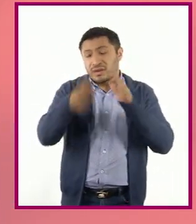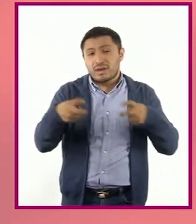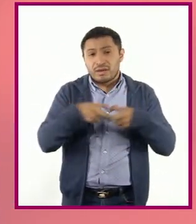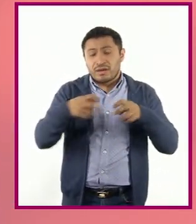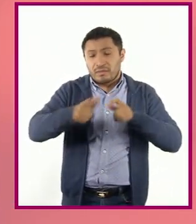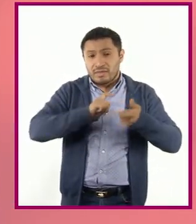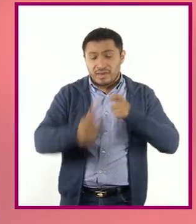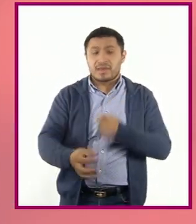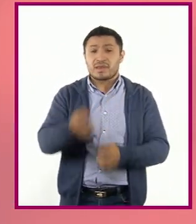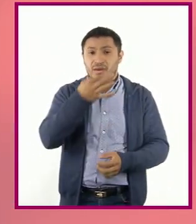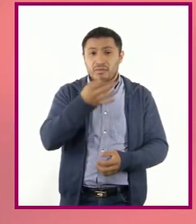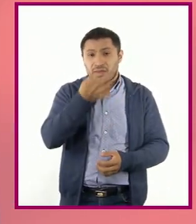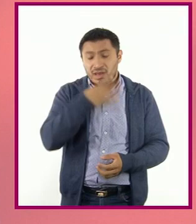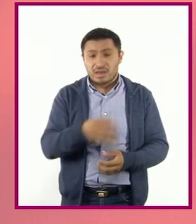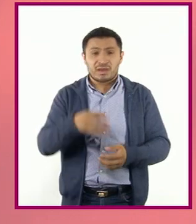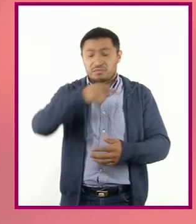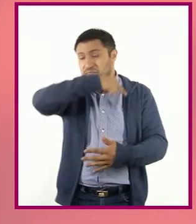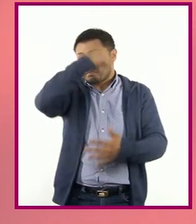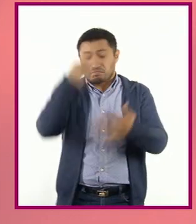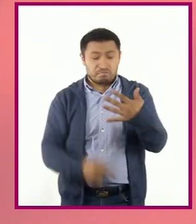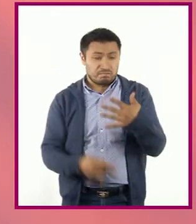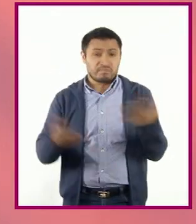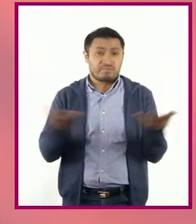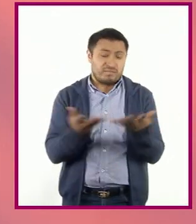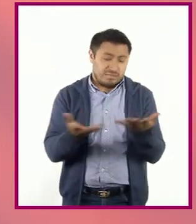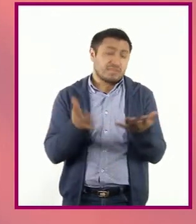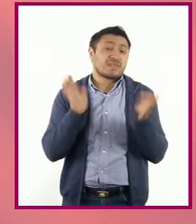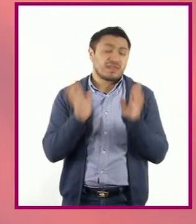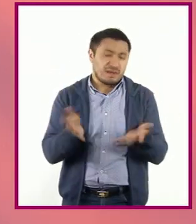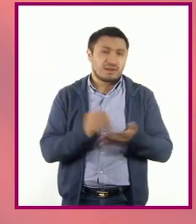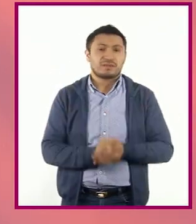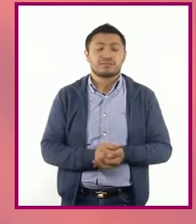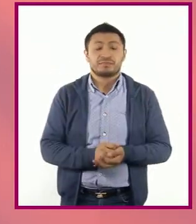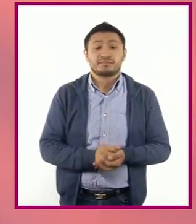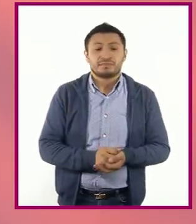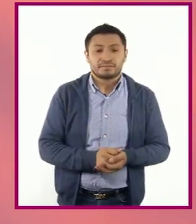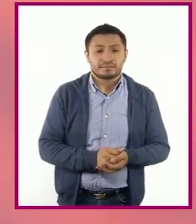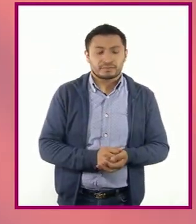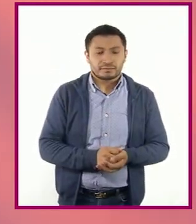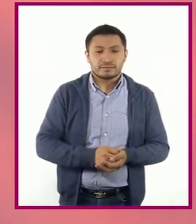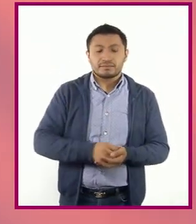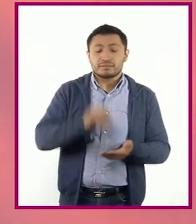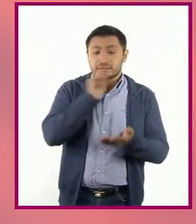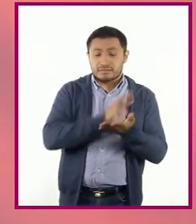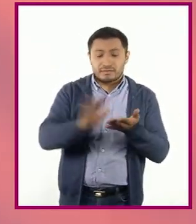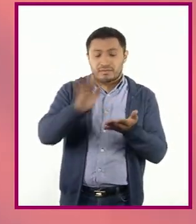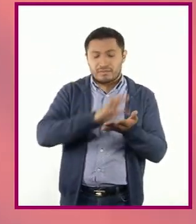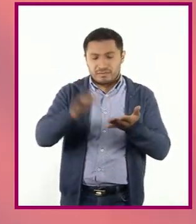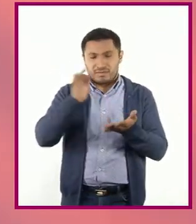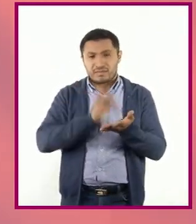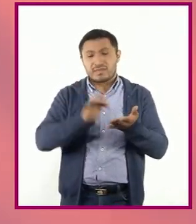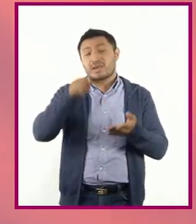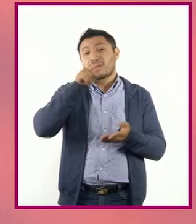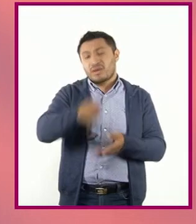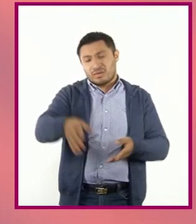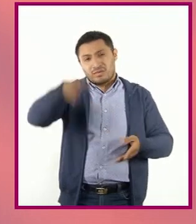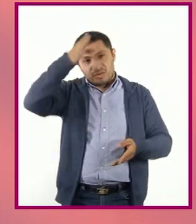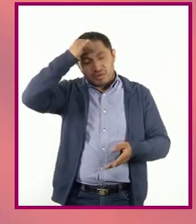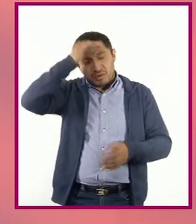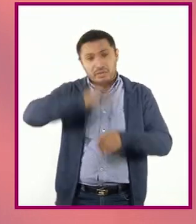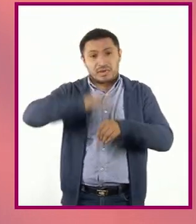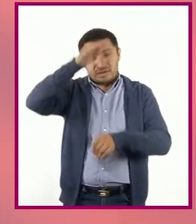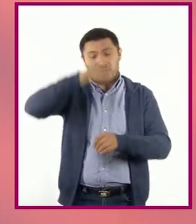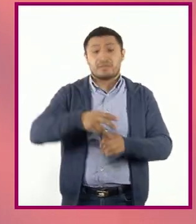elemento presente en cada molécula. Para representar a las moléculas con símbolos, necesitamos de la tabla periódica, que